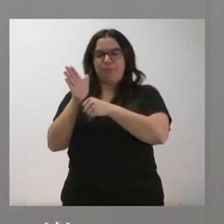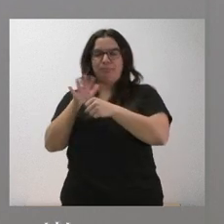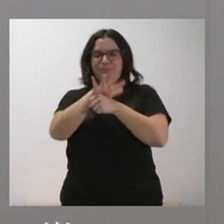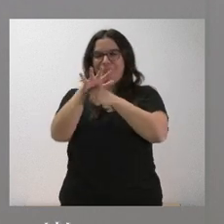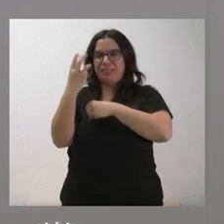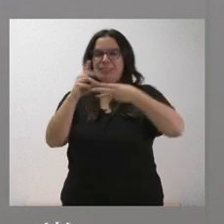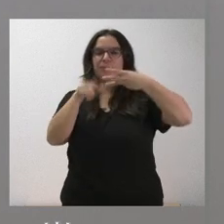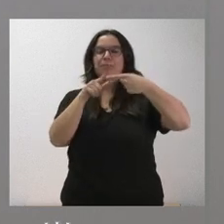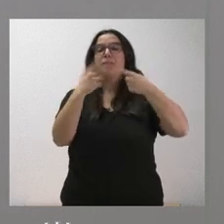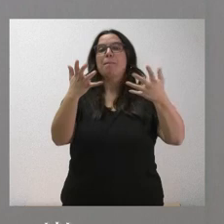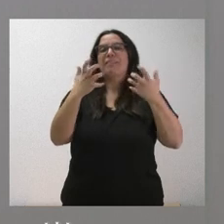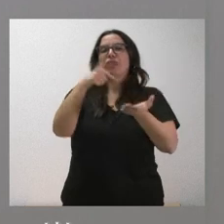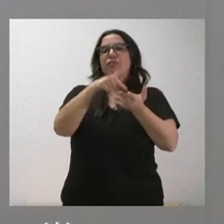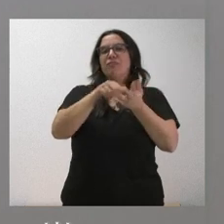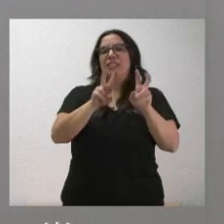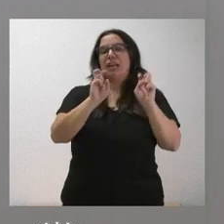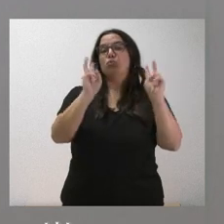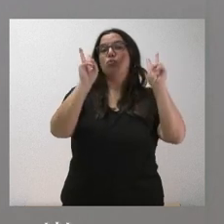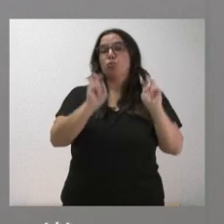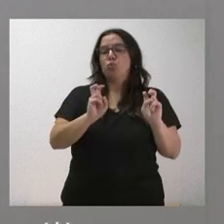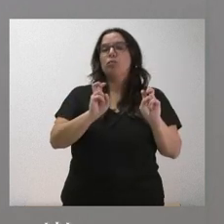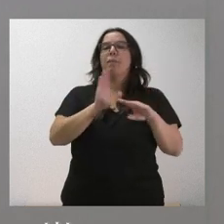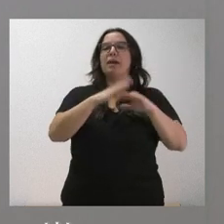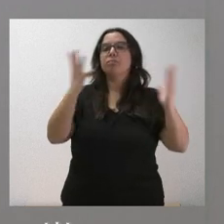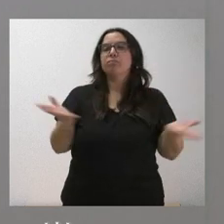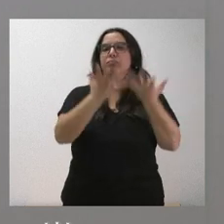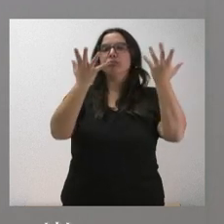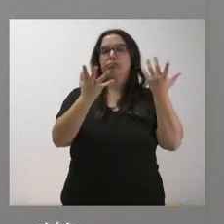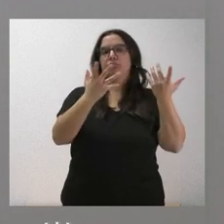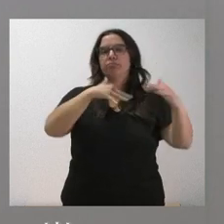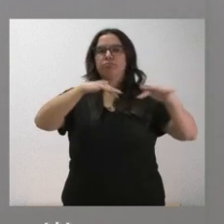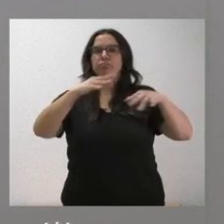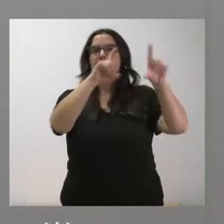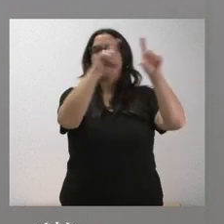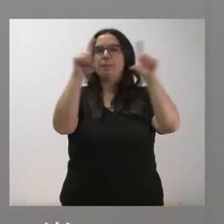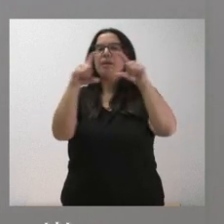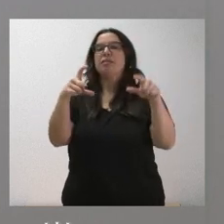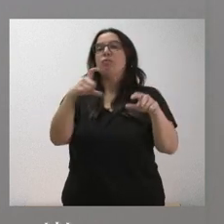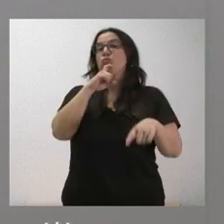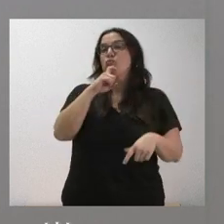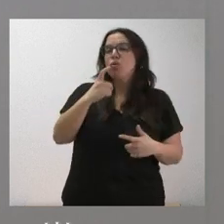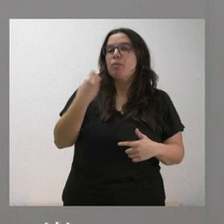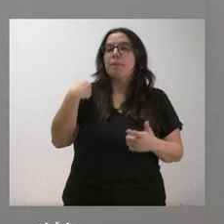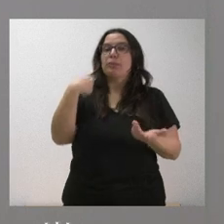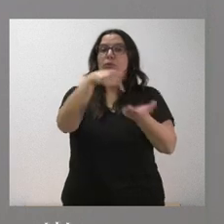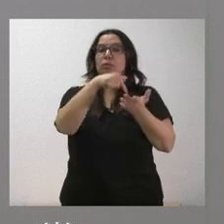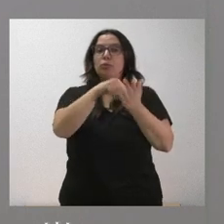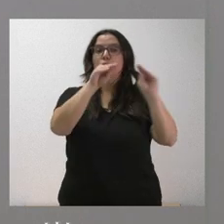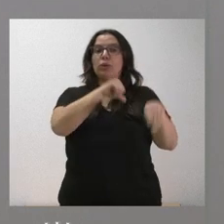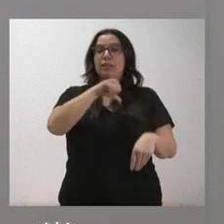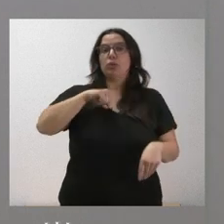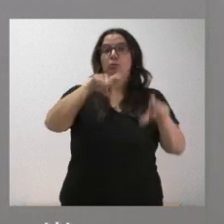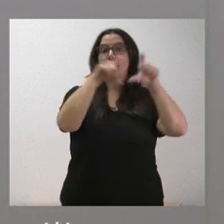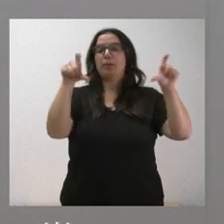nuevo beneficio fiscal para favorecer la actividad empresarial mediante la reducción de las cargas Fiscales autónomos y